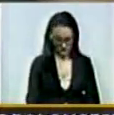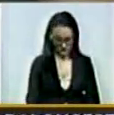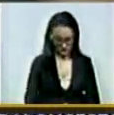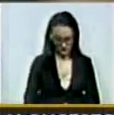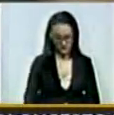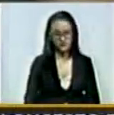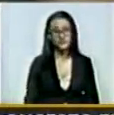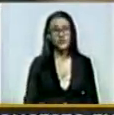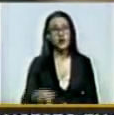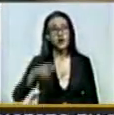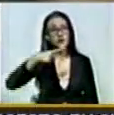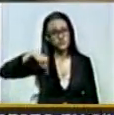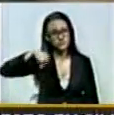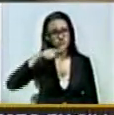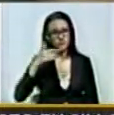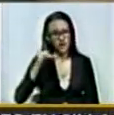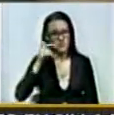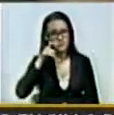tenemos un pueblo